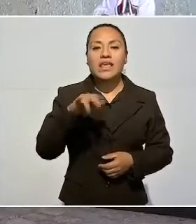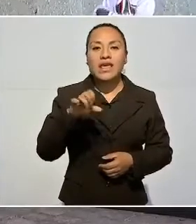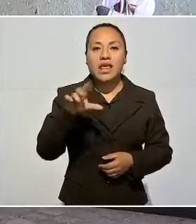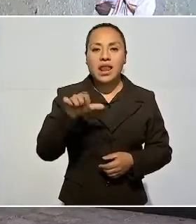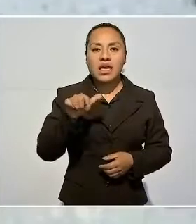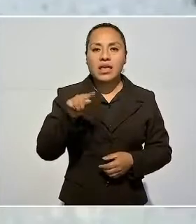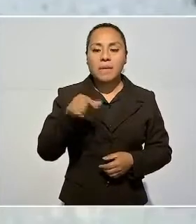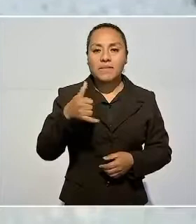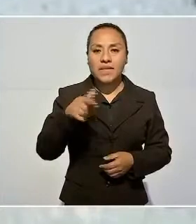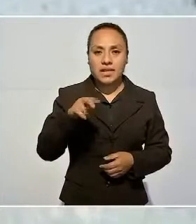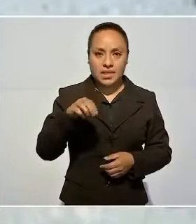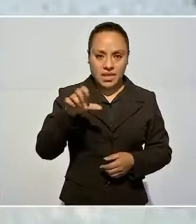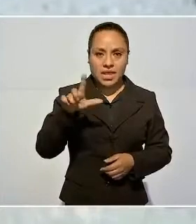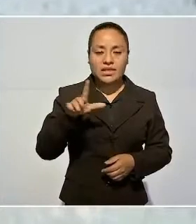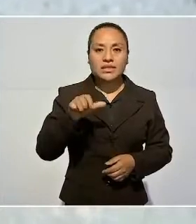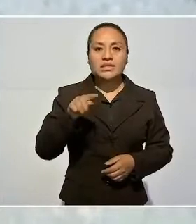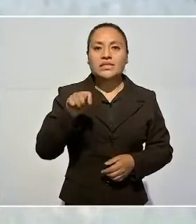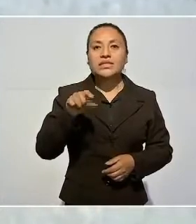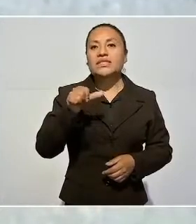Santiago Martínez.